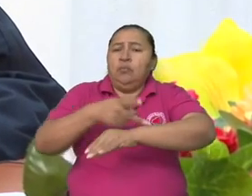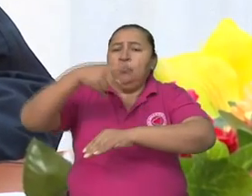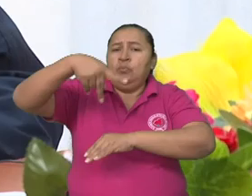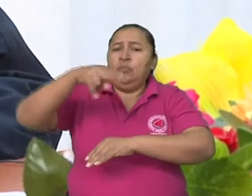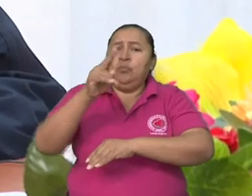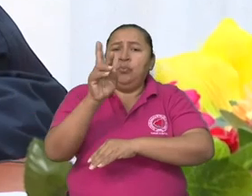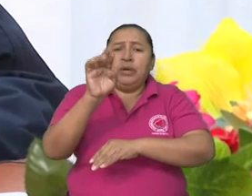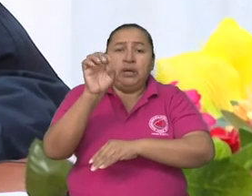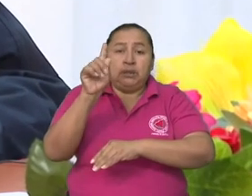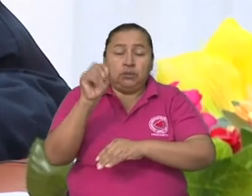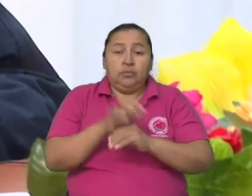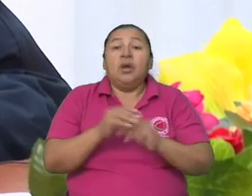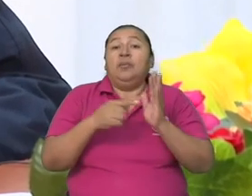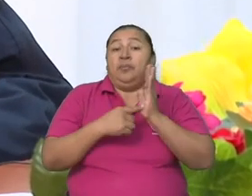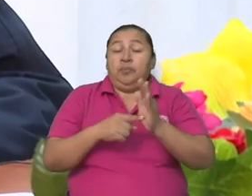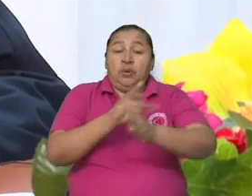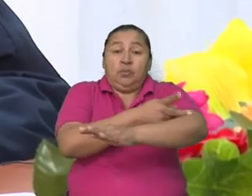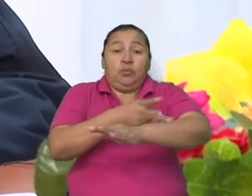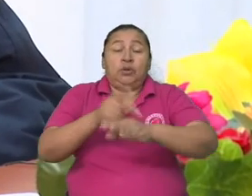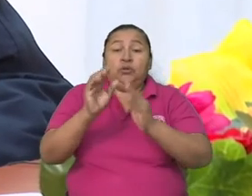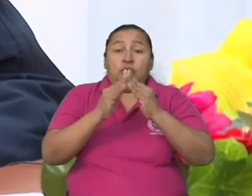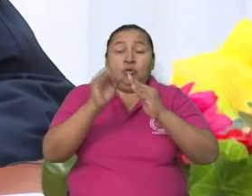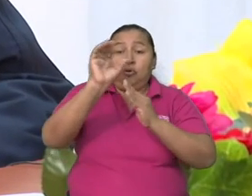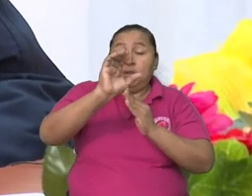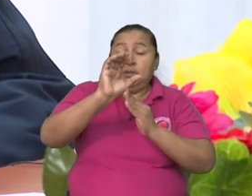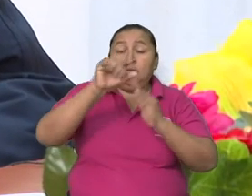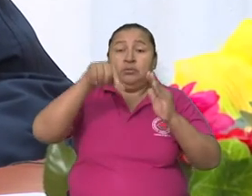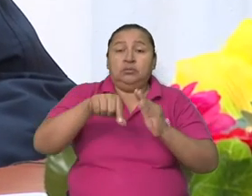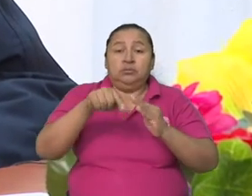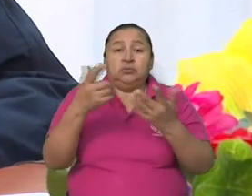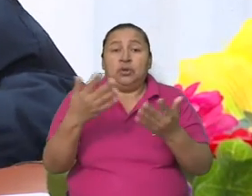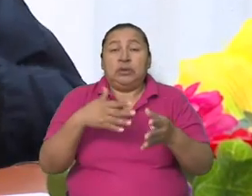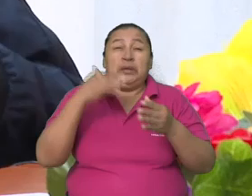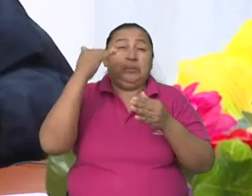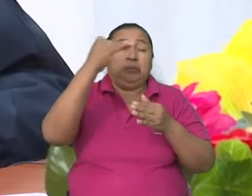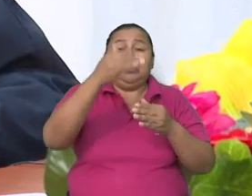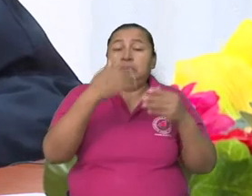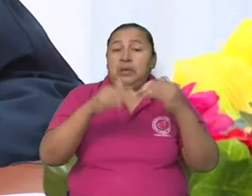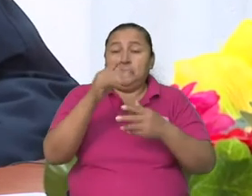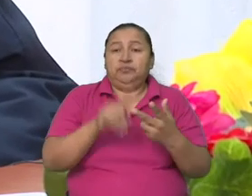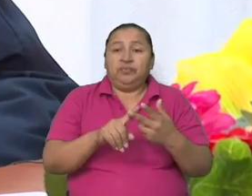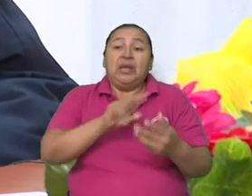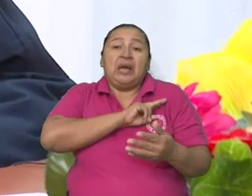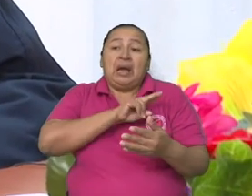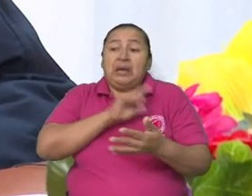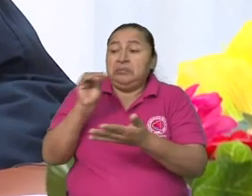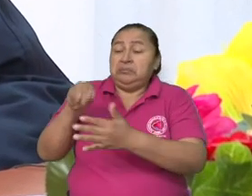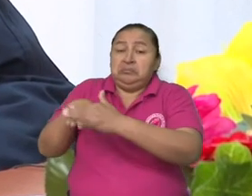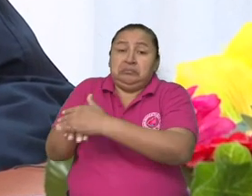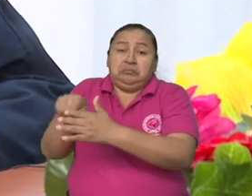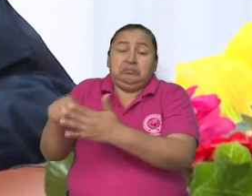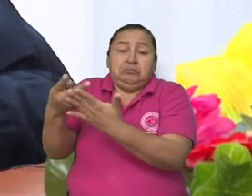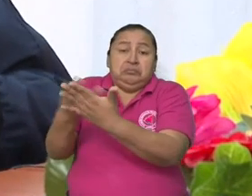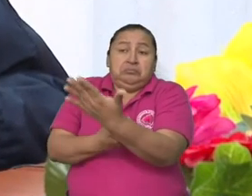de Corinto solamente estaban llegando dos líneas navieras. Y que había un proyecto de parte del